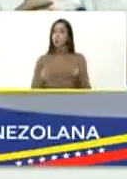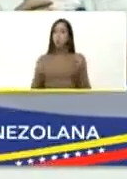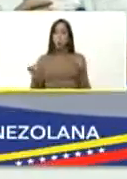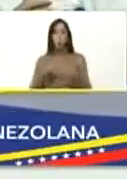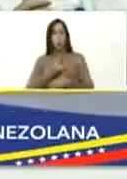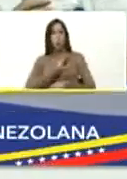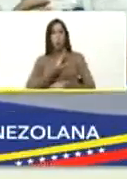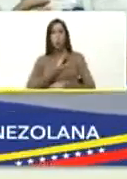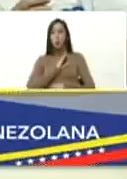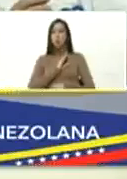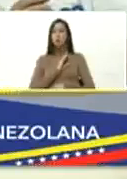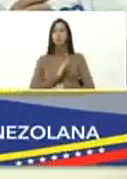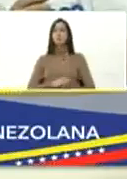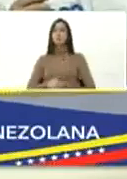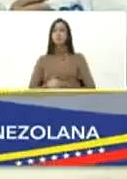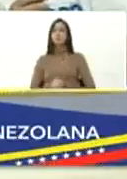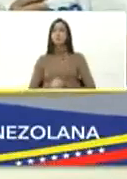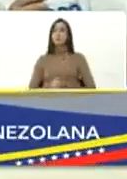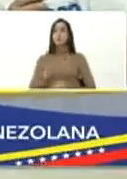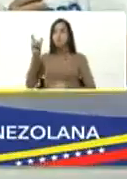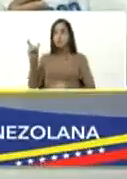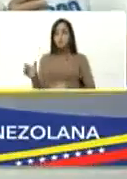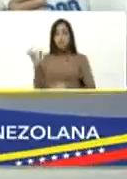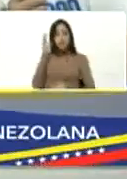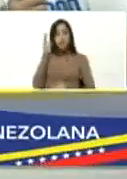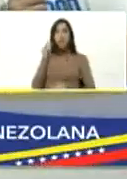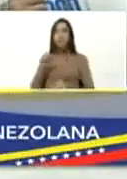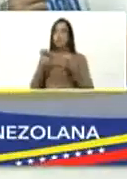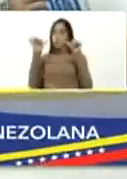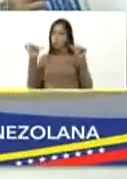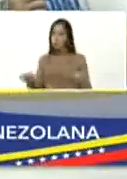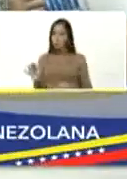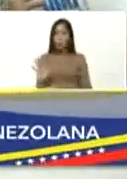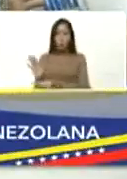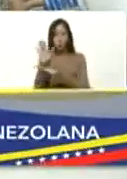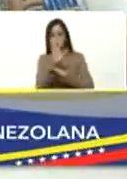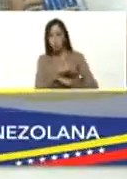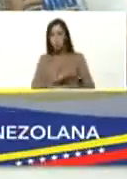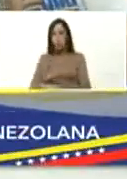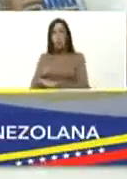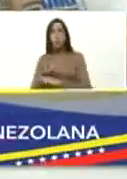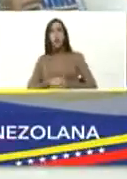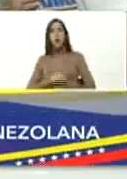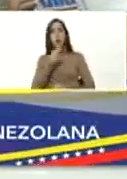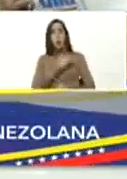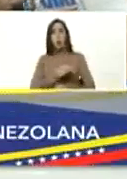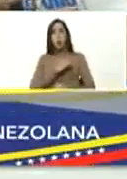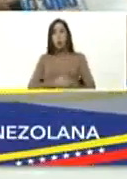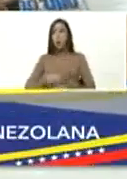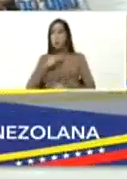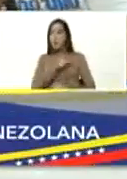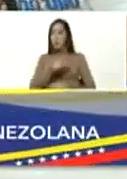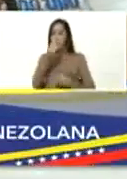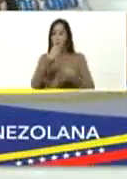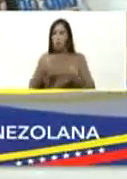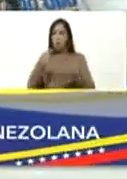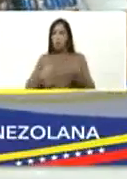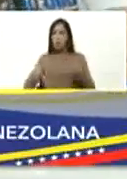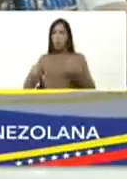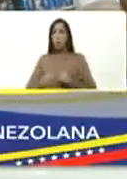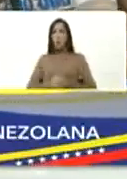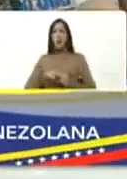propiedad. Yorlis nos ha paseado por el sistema de seguridad y protección social de las misiones, grandes misiones de